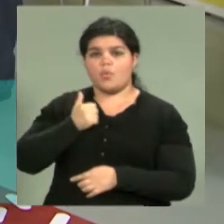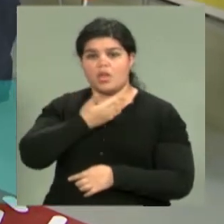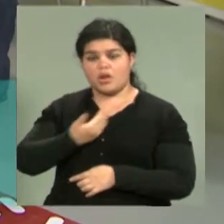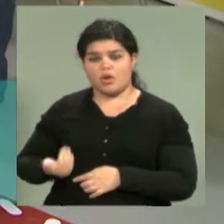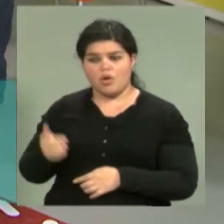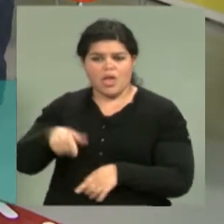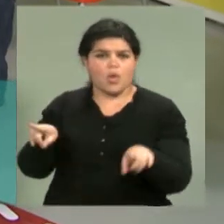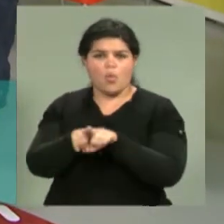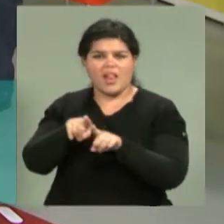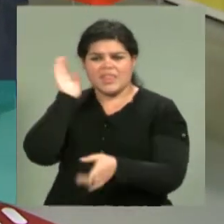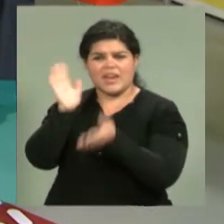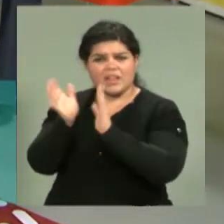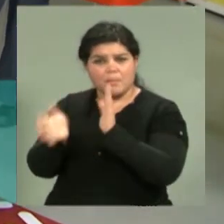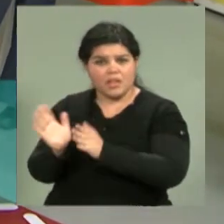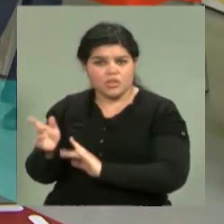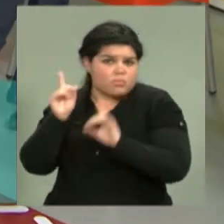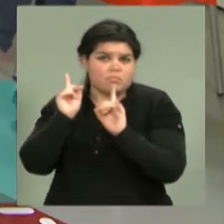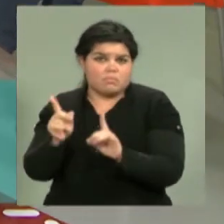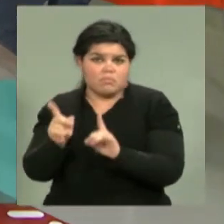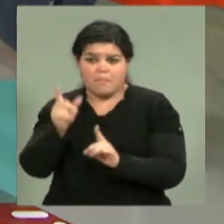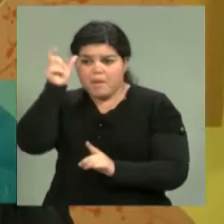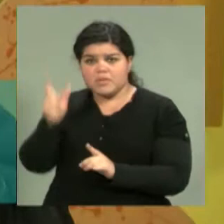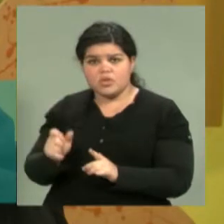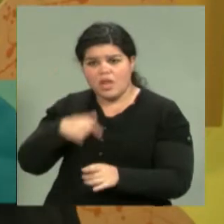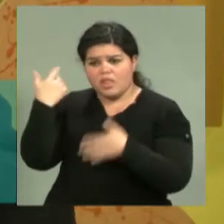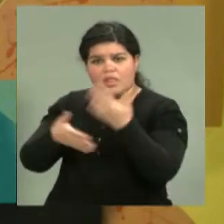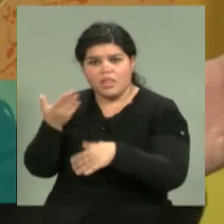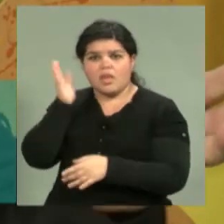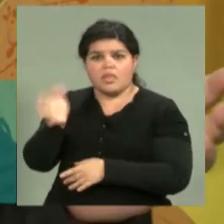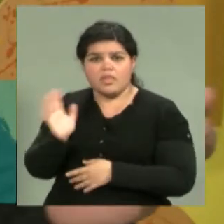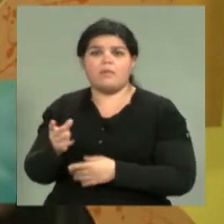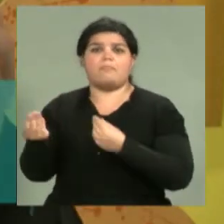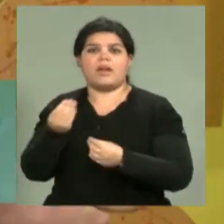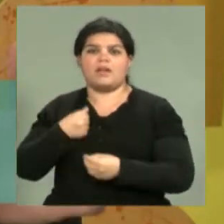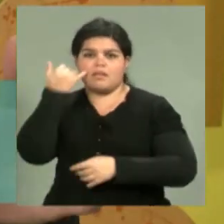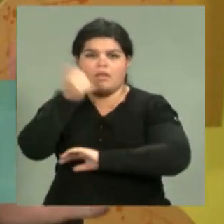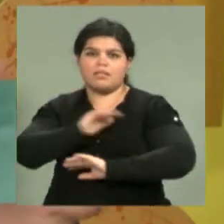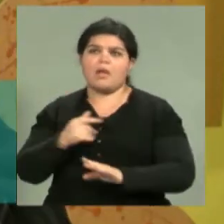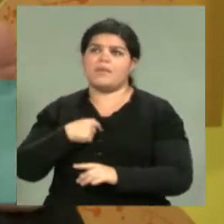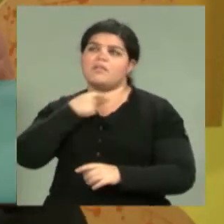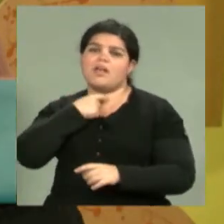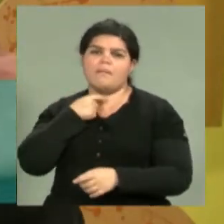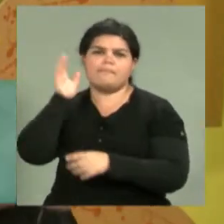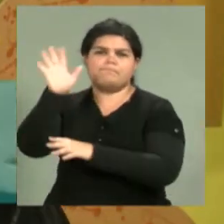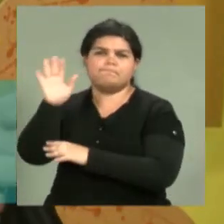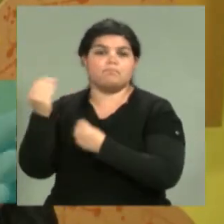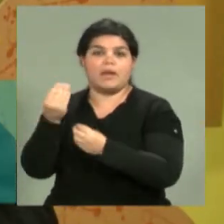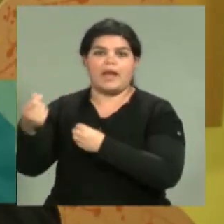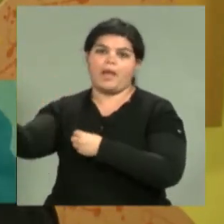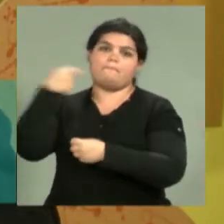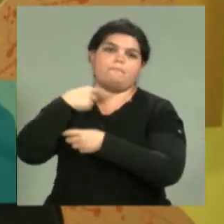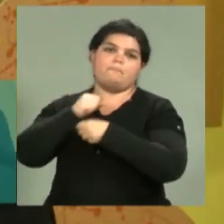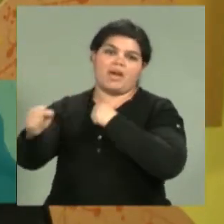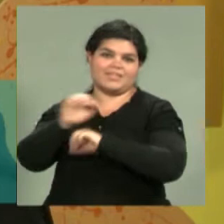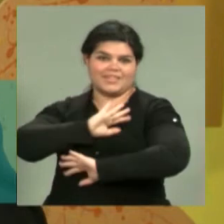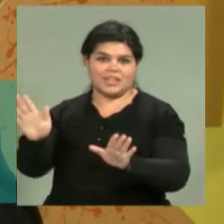cívico-militar, el torturado a veces provocaba más a su torturador para que termine de una vez y terminara y finalizara su tortura.